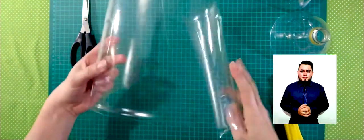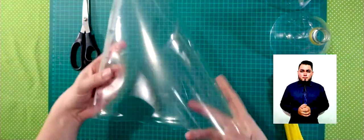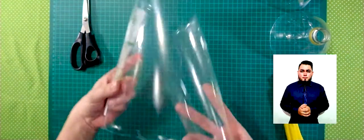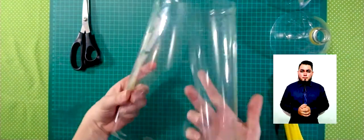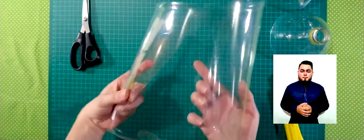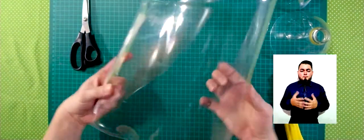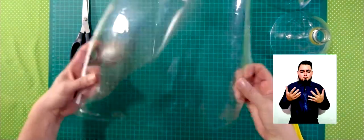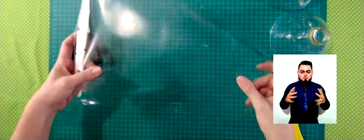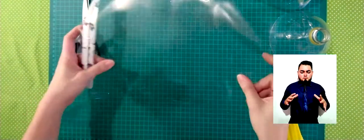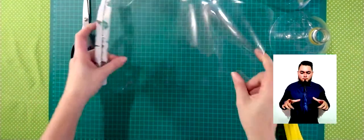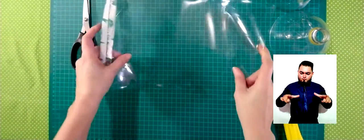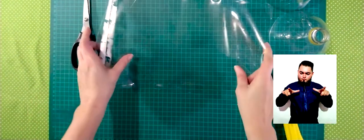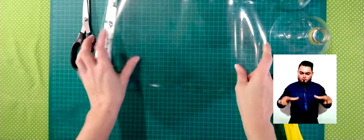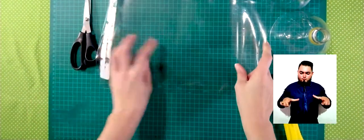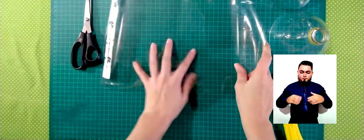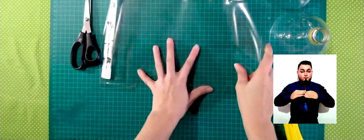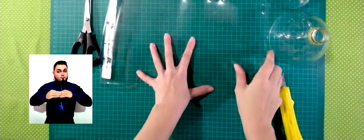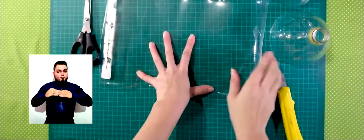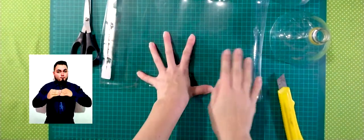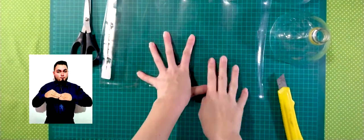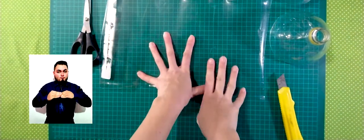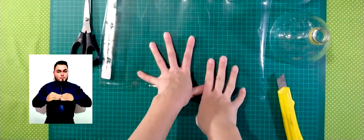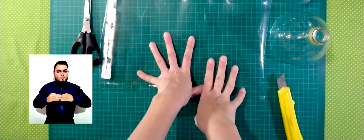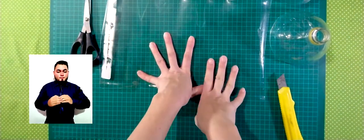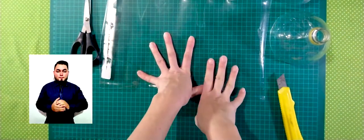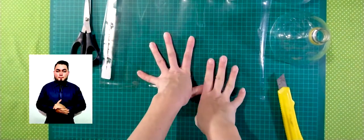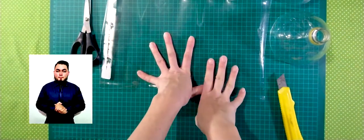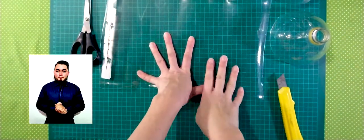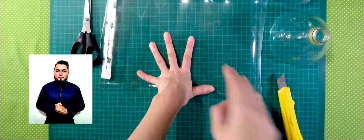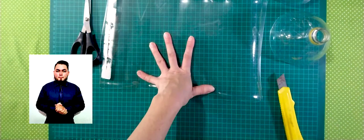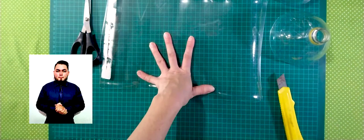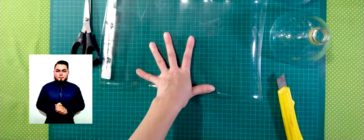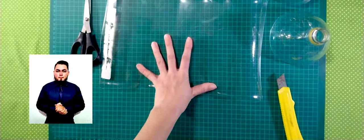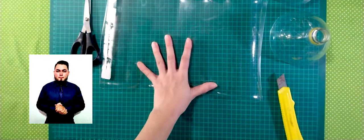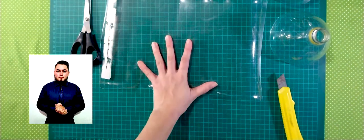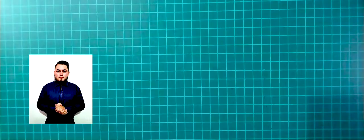Ya tenemos nuestra lámina plástica.